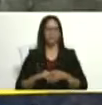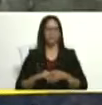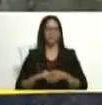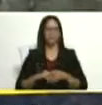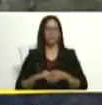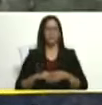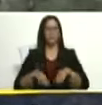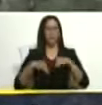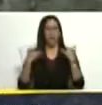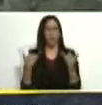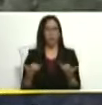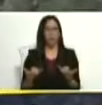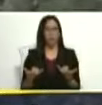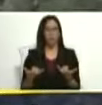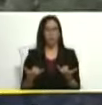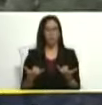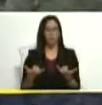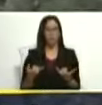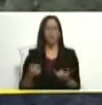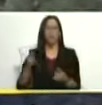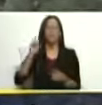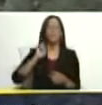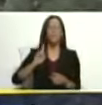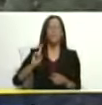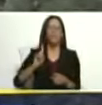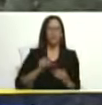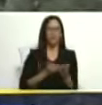y ahora, por ahora y para siempre,